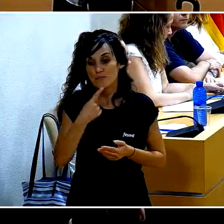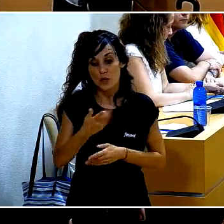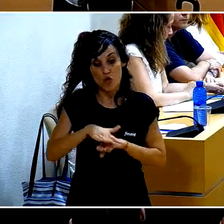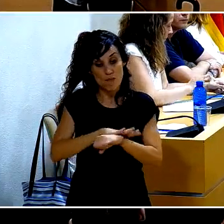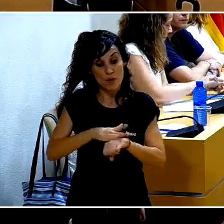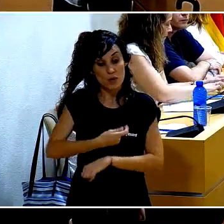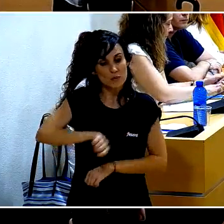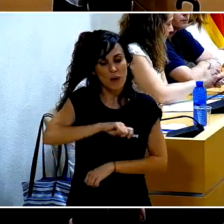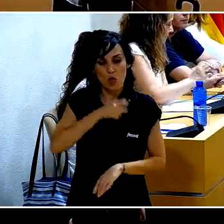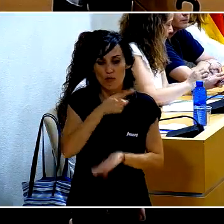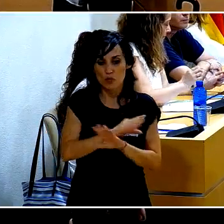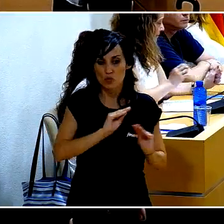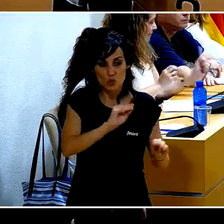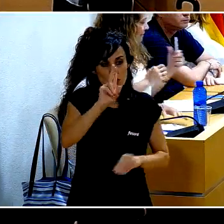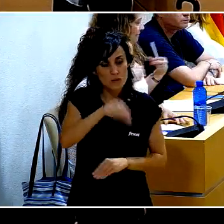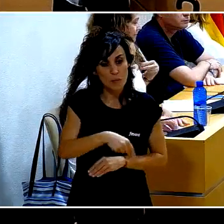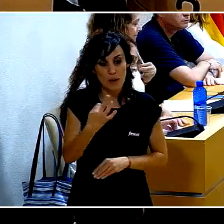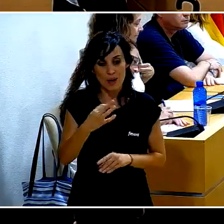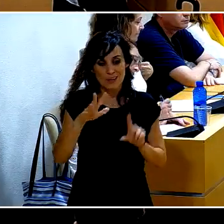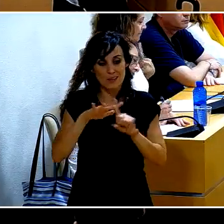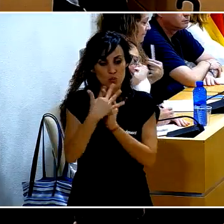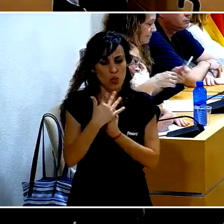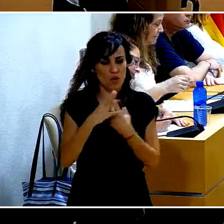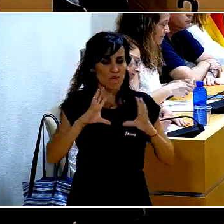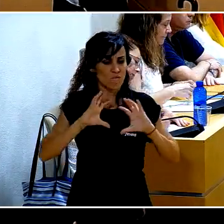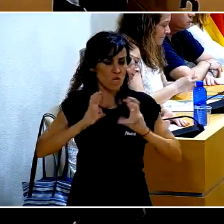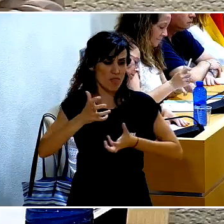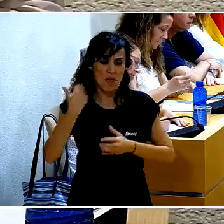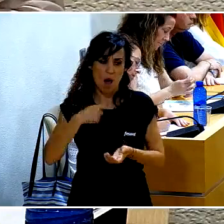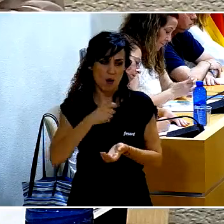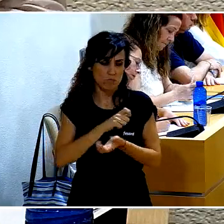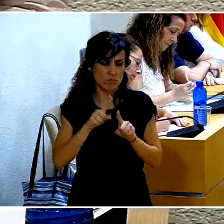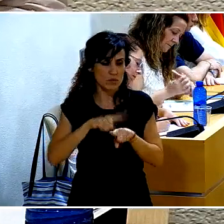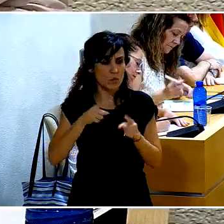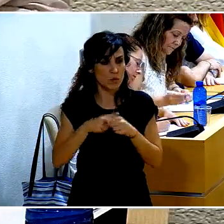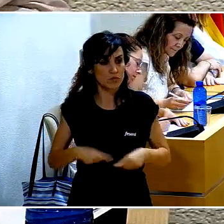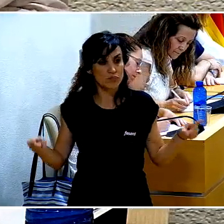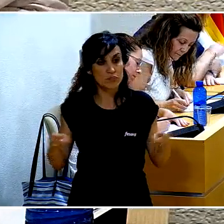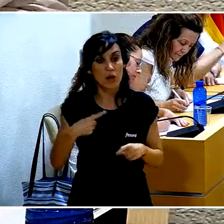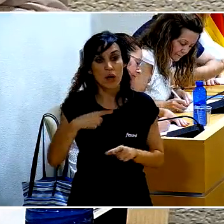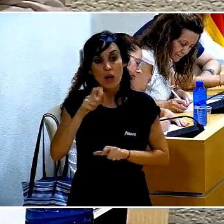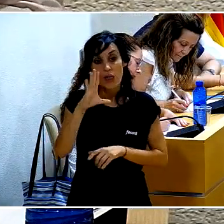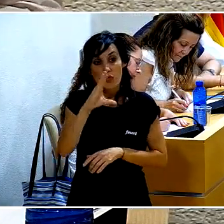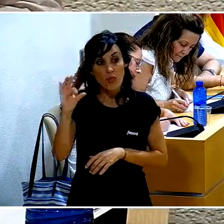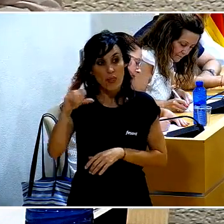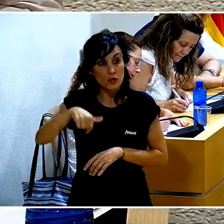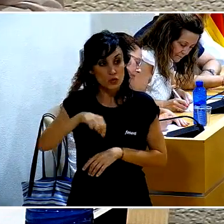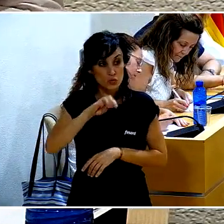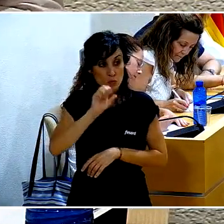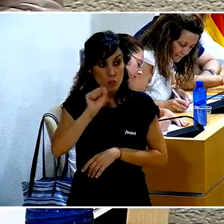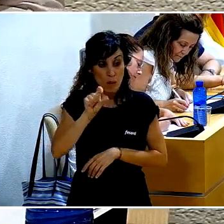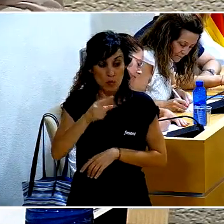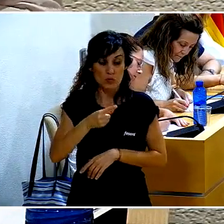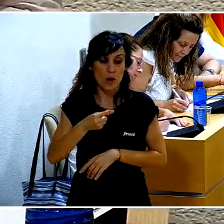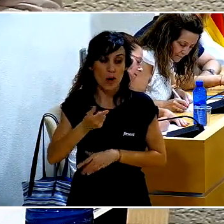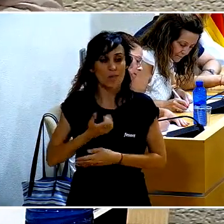tiene la obligación de mediar en este violento conflicto que dura demasiado tiempo. Desde Ciudadanos Paiporta aportaremos nuestro